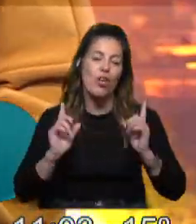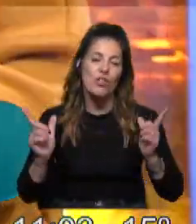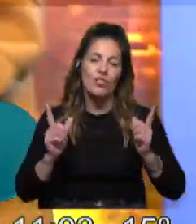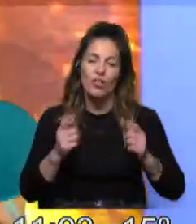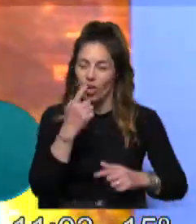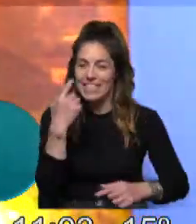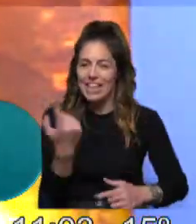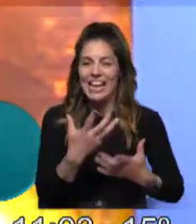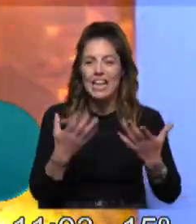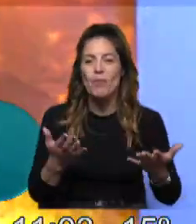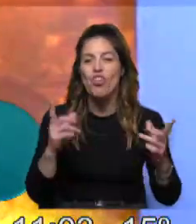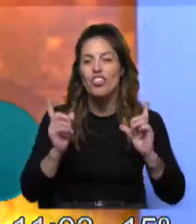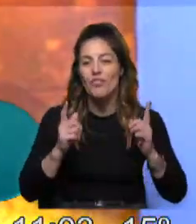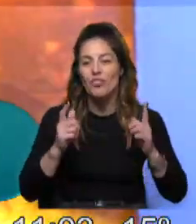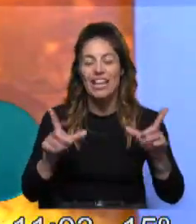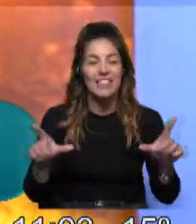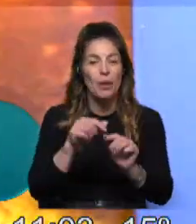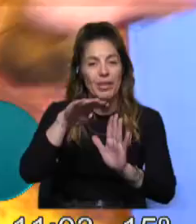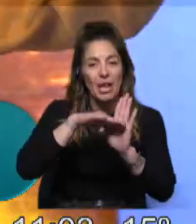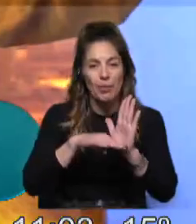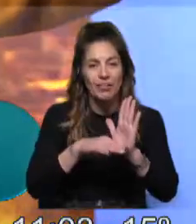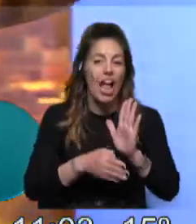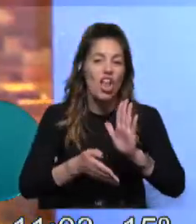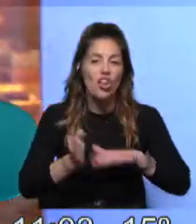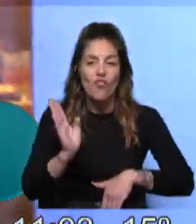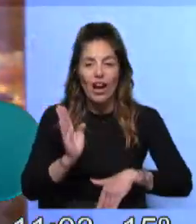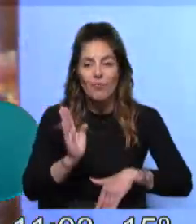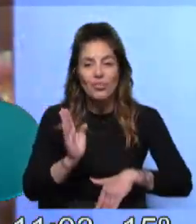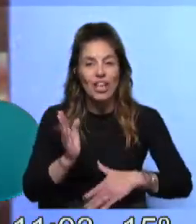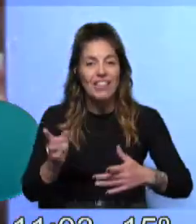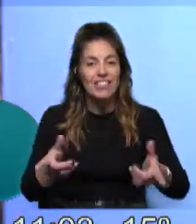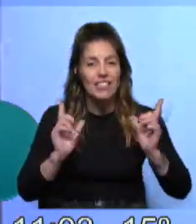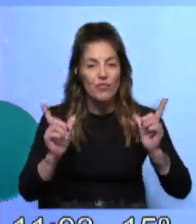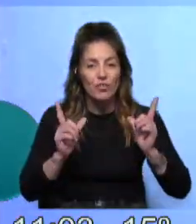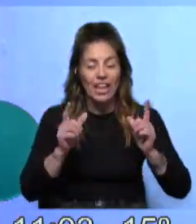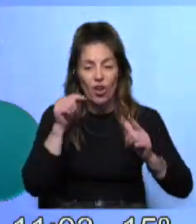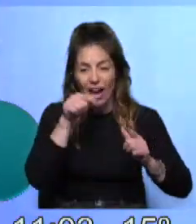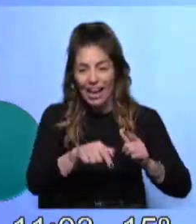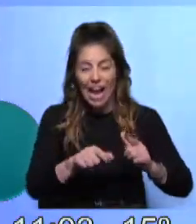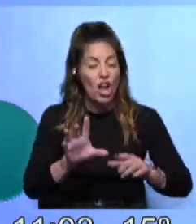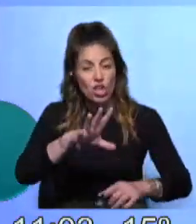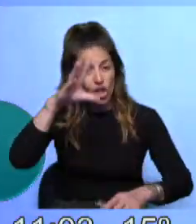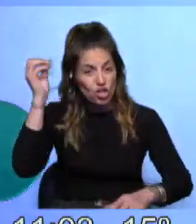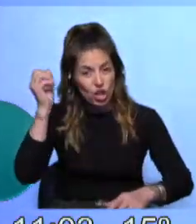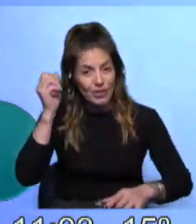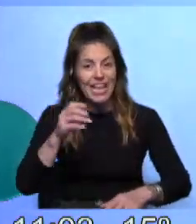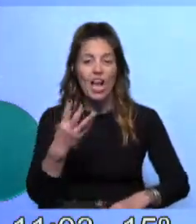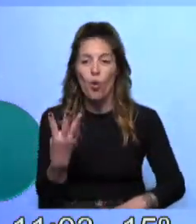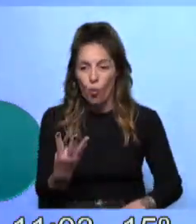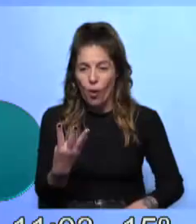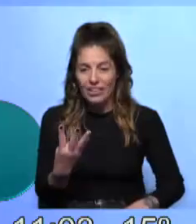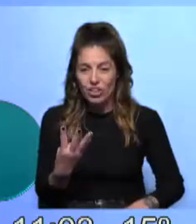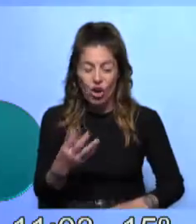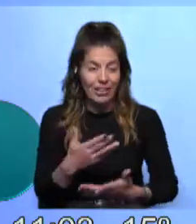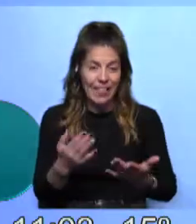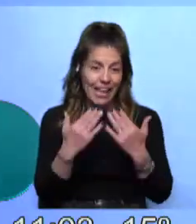acelerado, porque lo queremos disfrutar a ustedes, se nos termina el programa. Nos vamos entonces disfrutando de los Alieri y de Charlie. No se olviden, en la sala Camacuá el 4, y